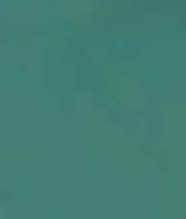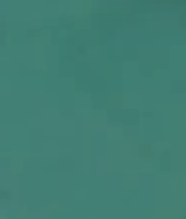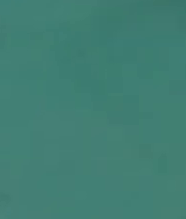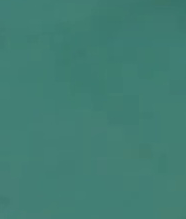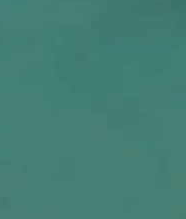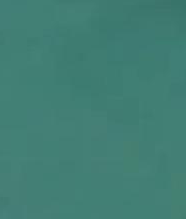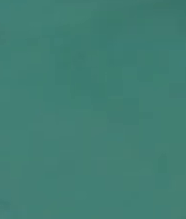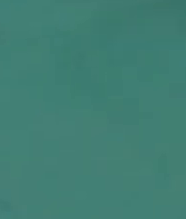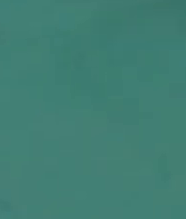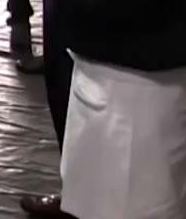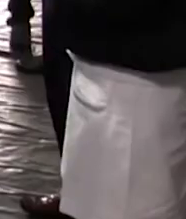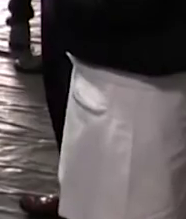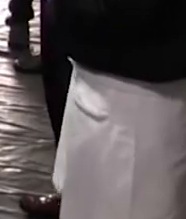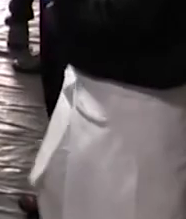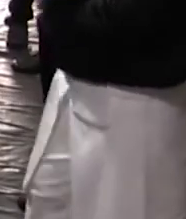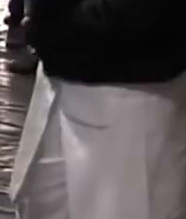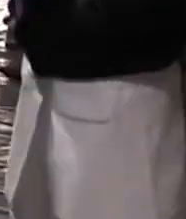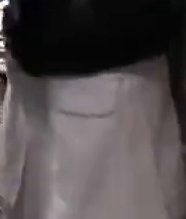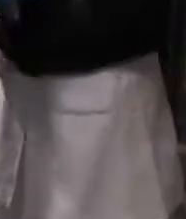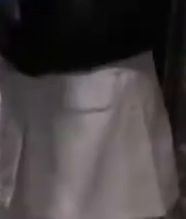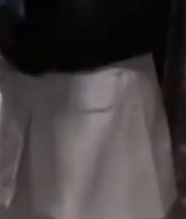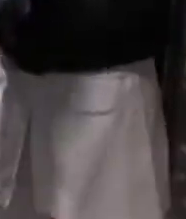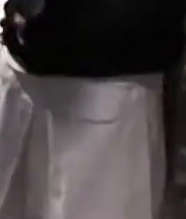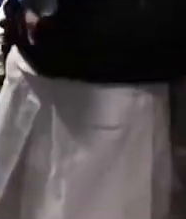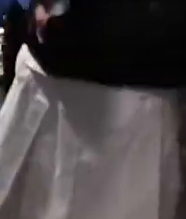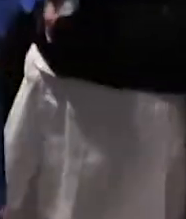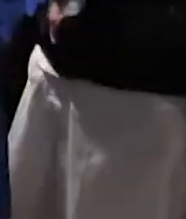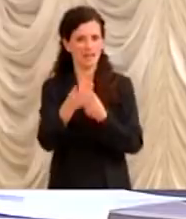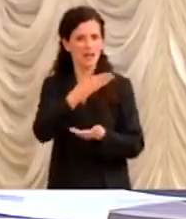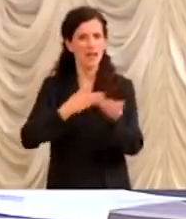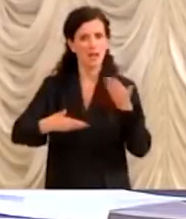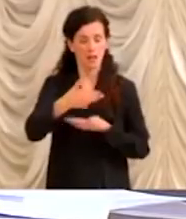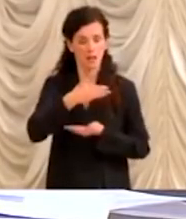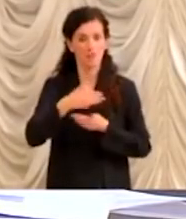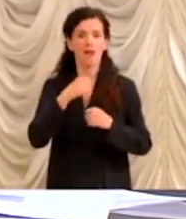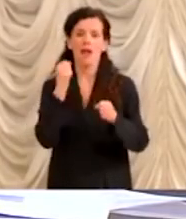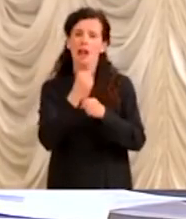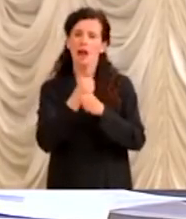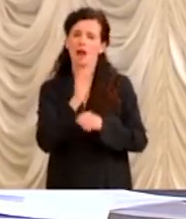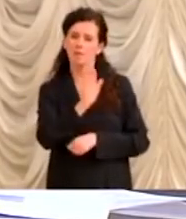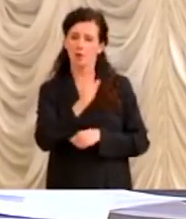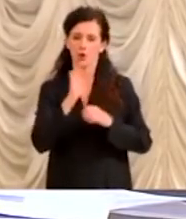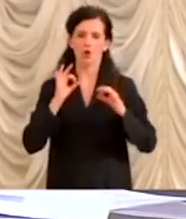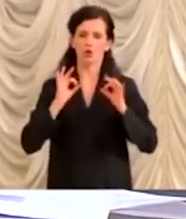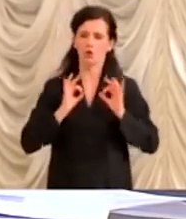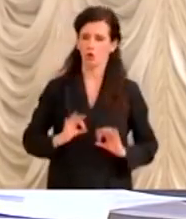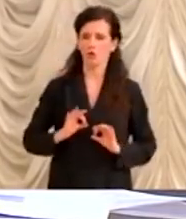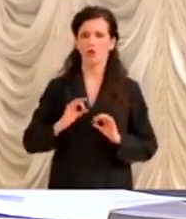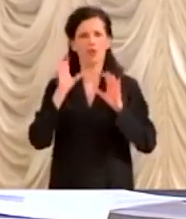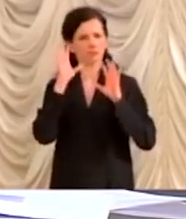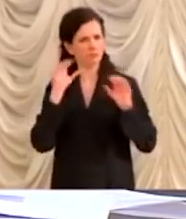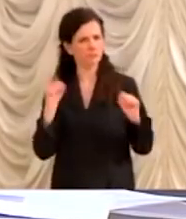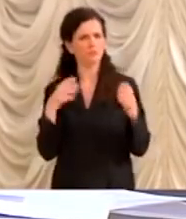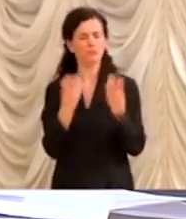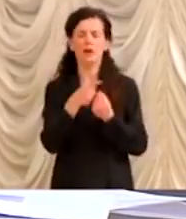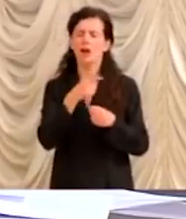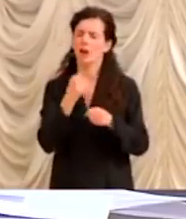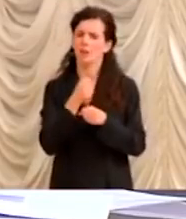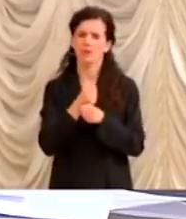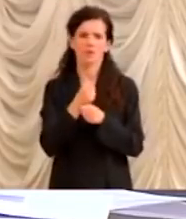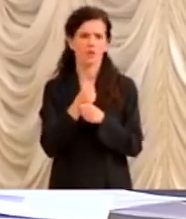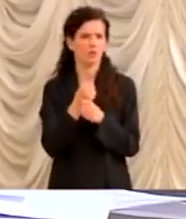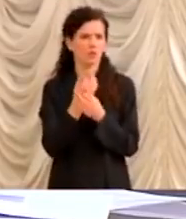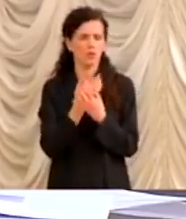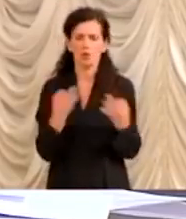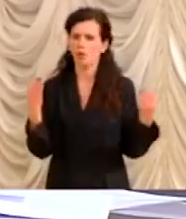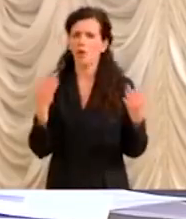denuncias por incumplimiento a la cuarentena establecida previamente la próxima semana el primer ministro josep conte se reunirá con